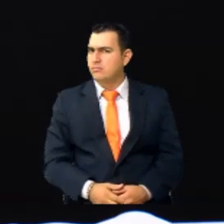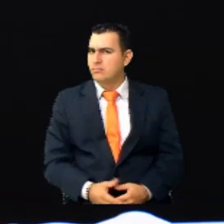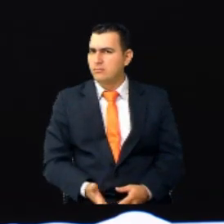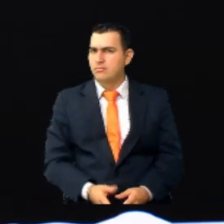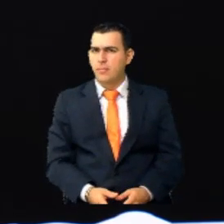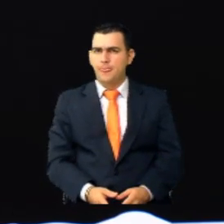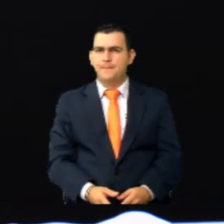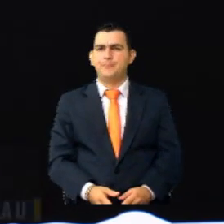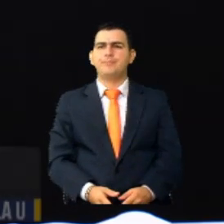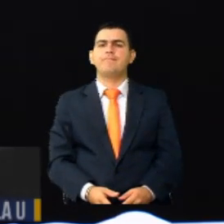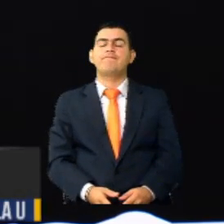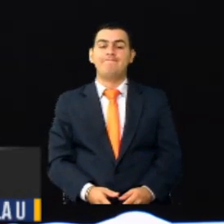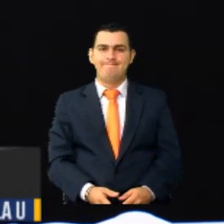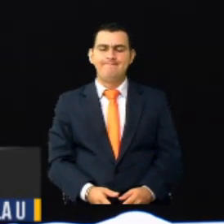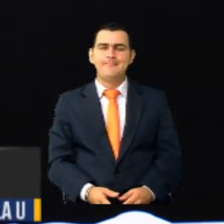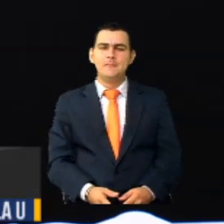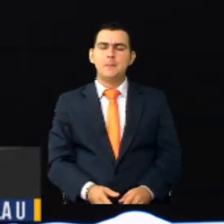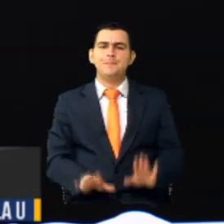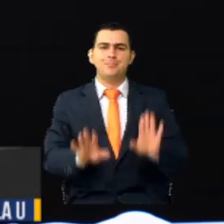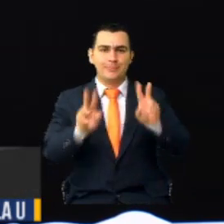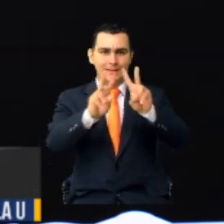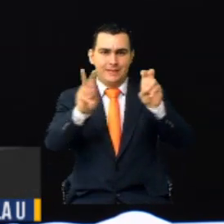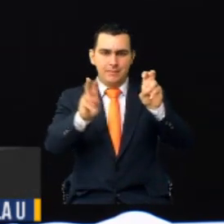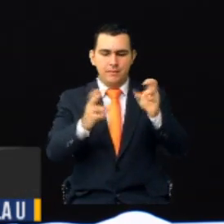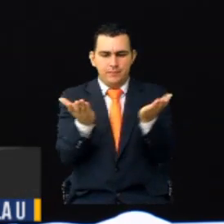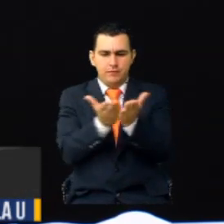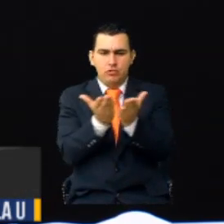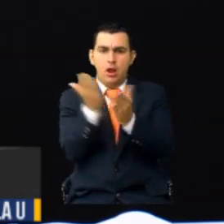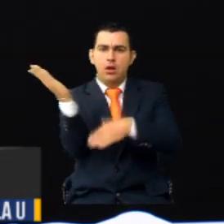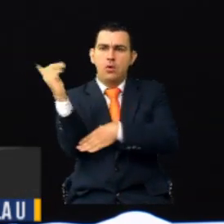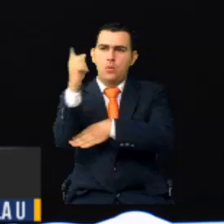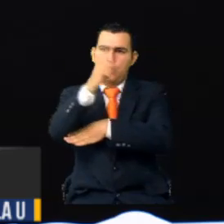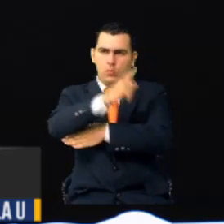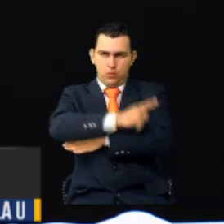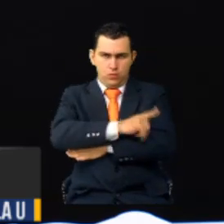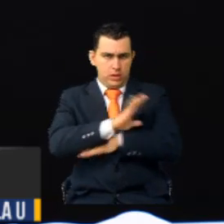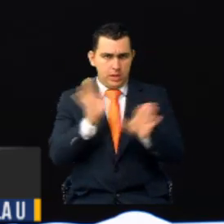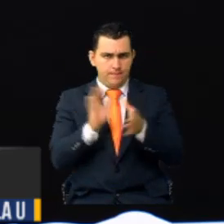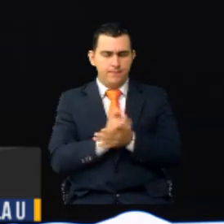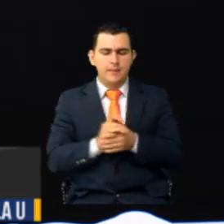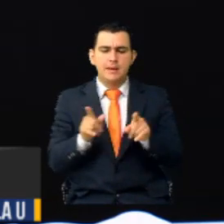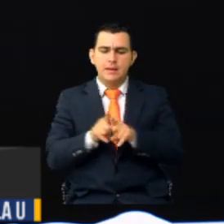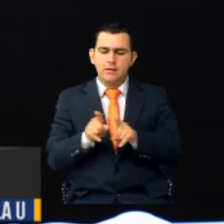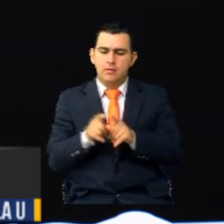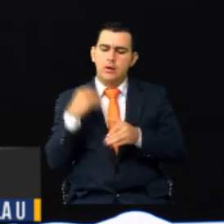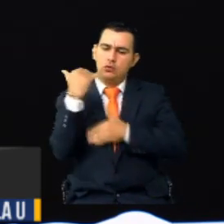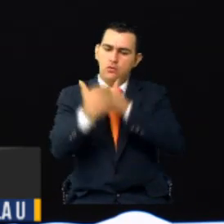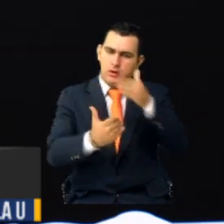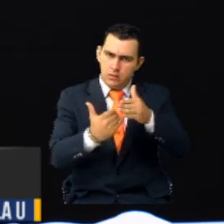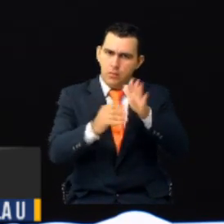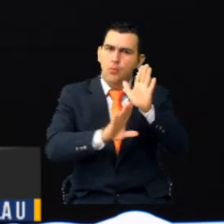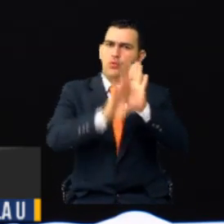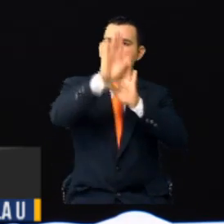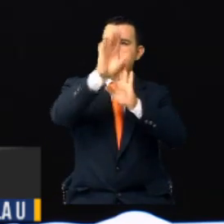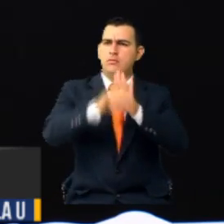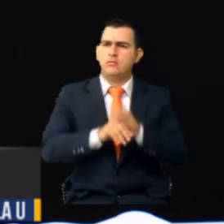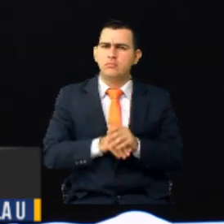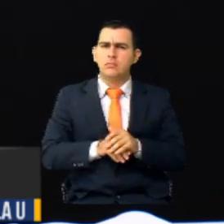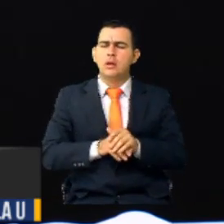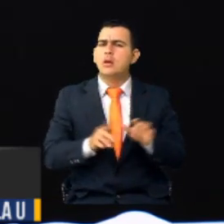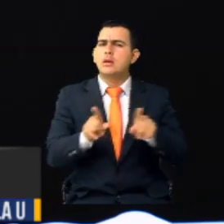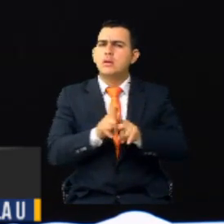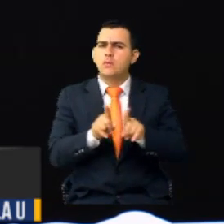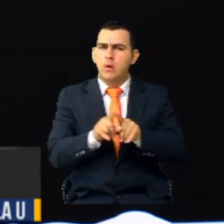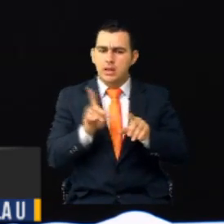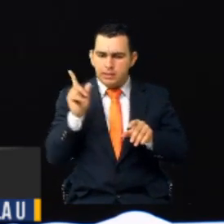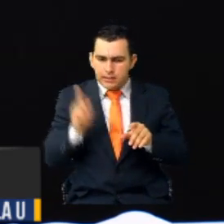El asunto de la jornada única tiene que ser escalonado, progresivo. Tiene que atender a poder encontrar